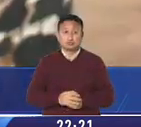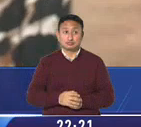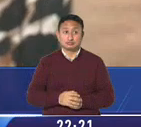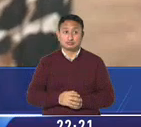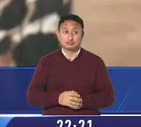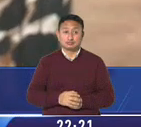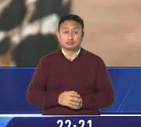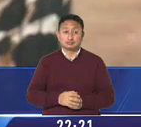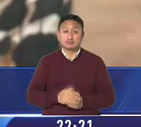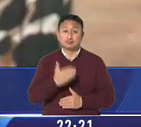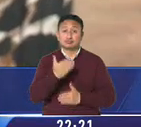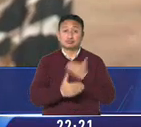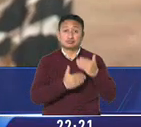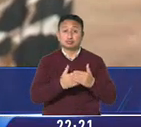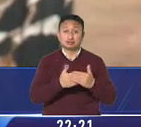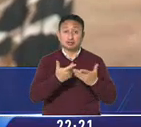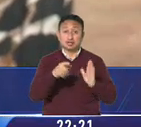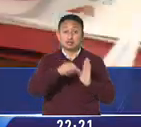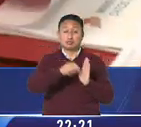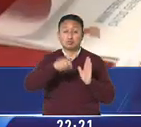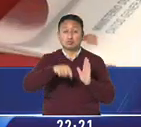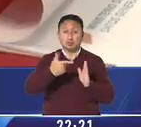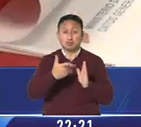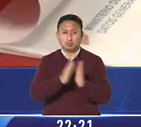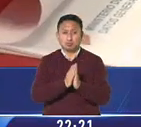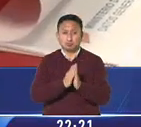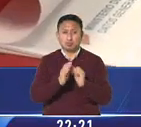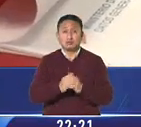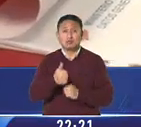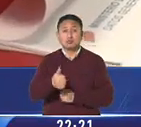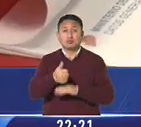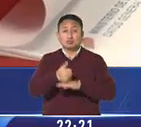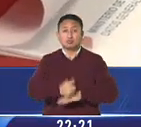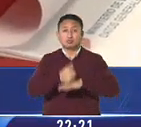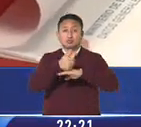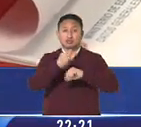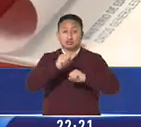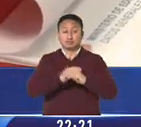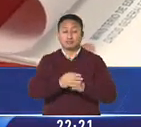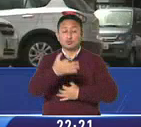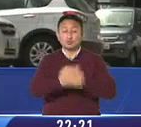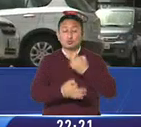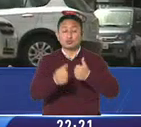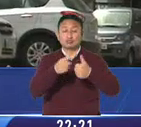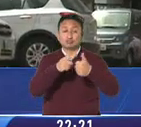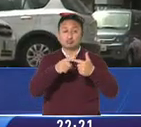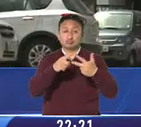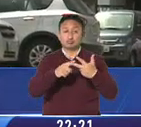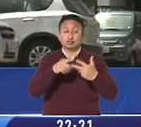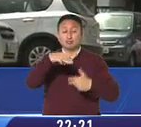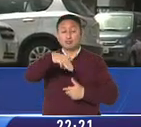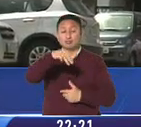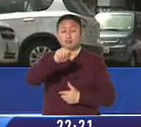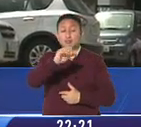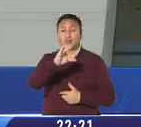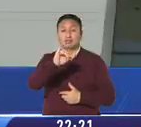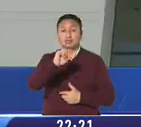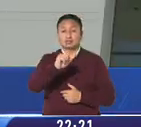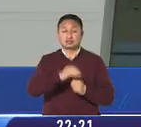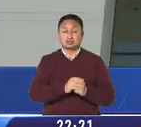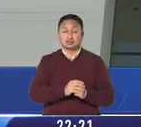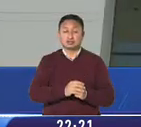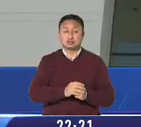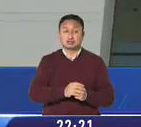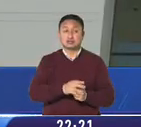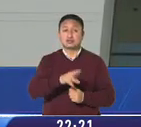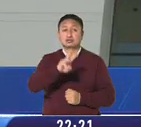sentencia. Posterior a esto, la Procuraduría solicitará al mismo tribunal conformado por los jueces Walter Macías, Marco Rodríguez y Luis